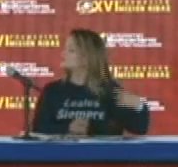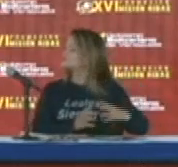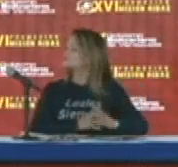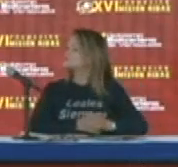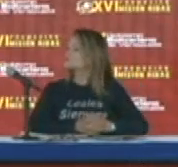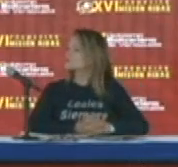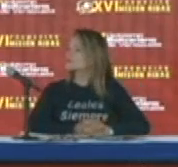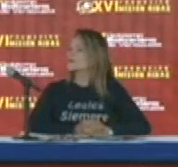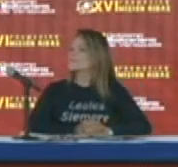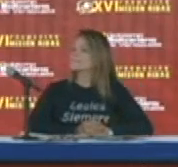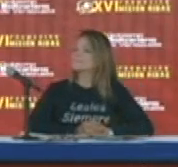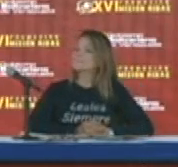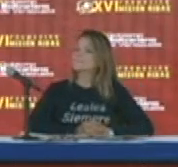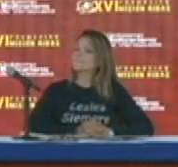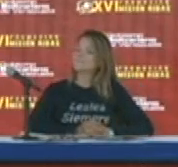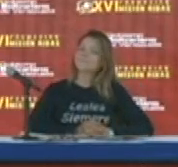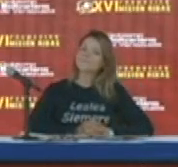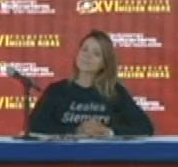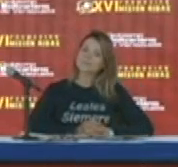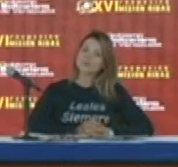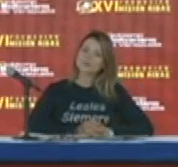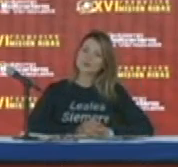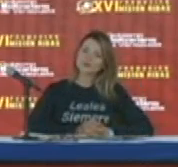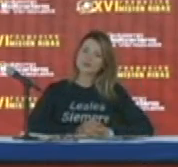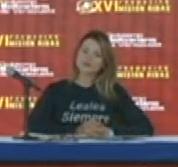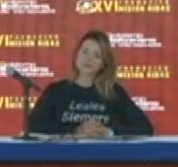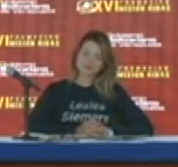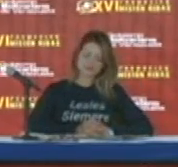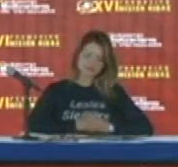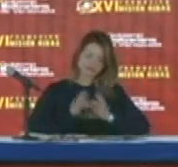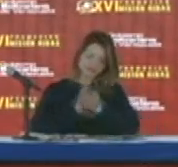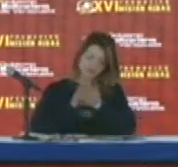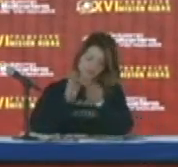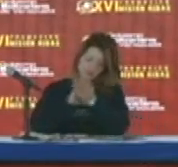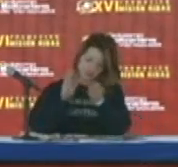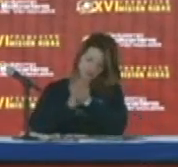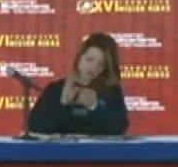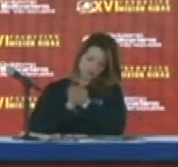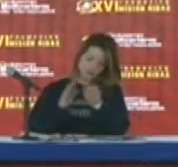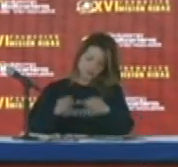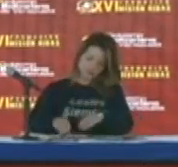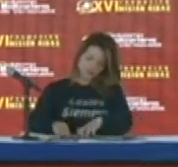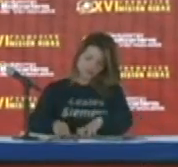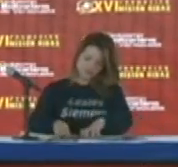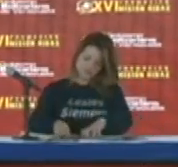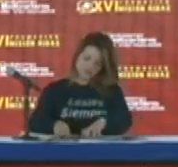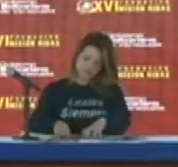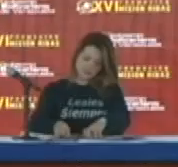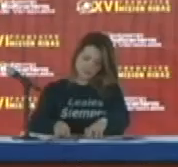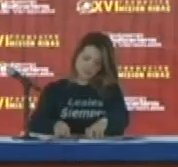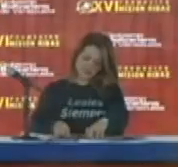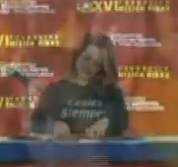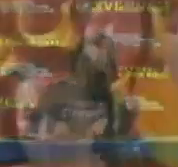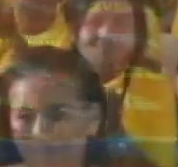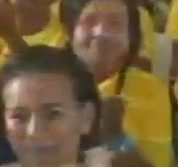por la prosperidad del pueblo de Venezuela todos los días. Gobernando, gobernando, mandando, sin